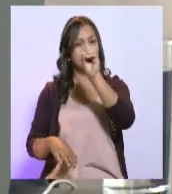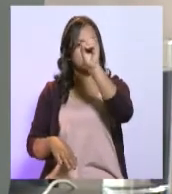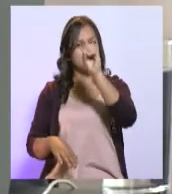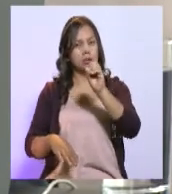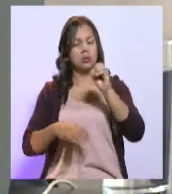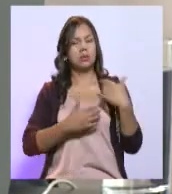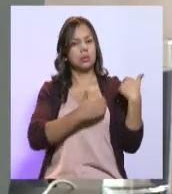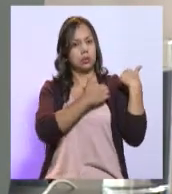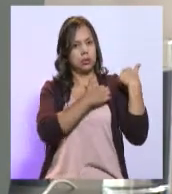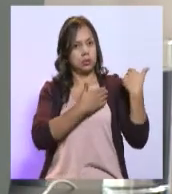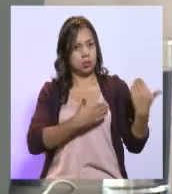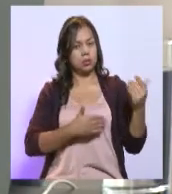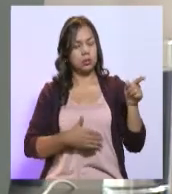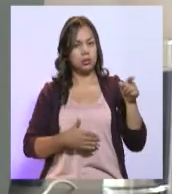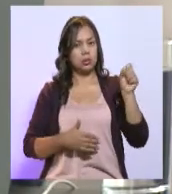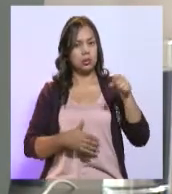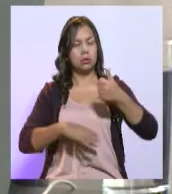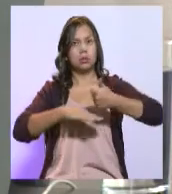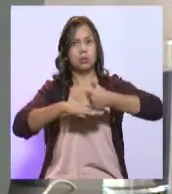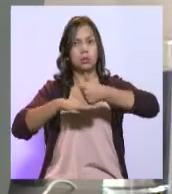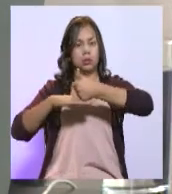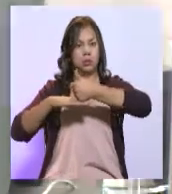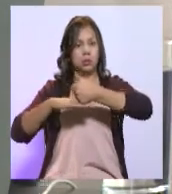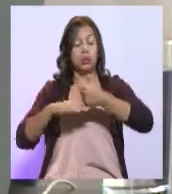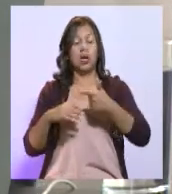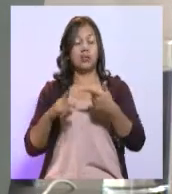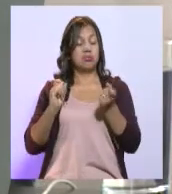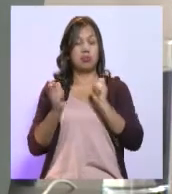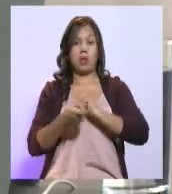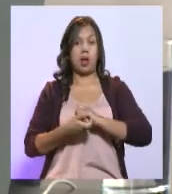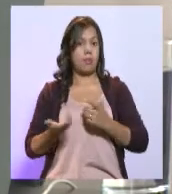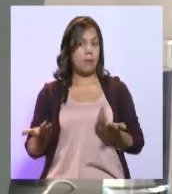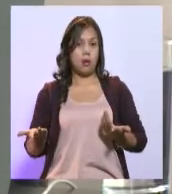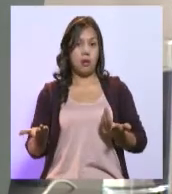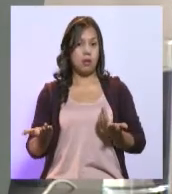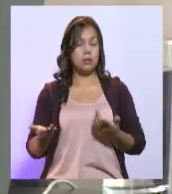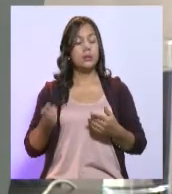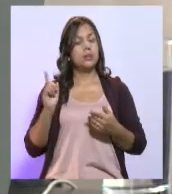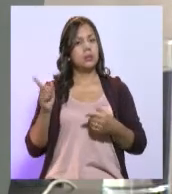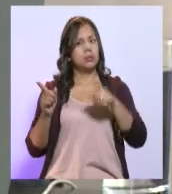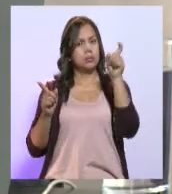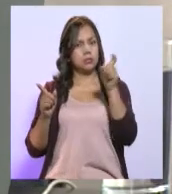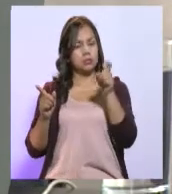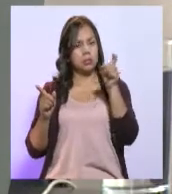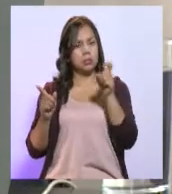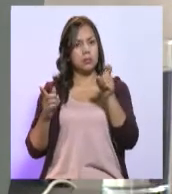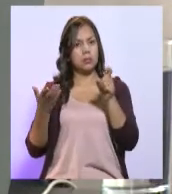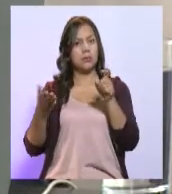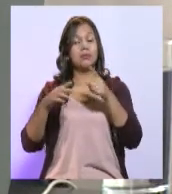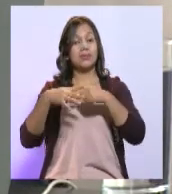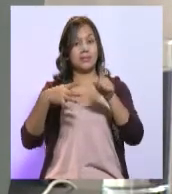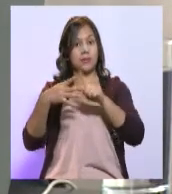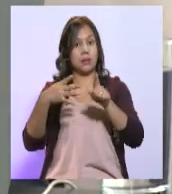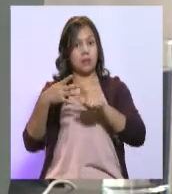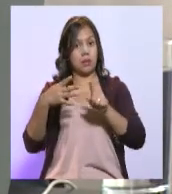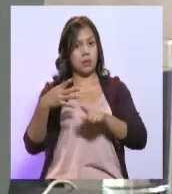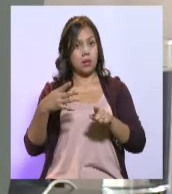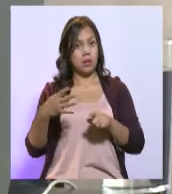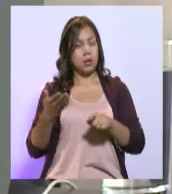responsabilidad esa máxima autoridad, y eso no ha cambiado. Por tal razón, la intervención tuvo